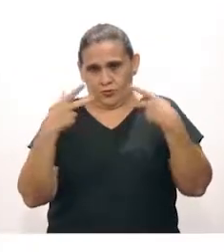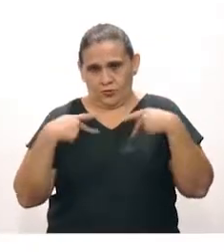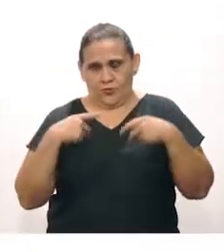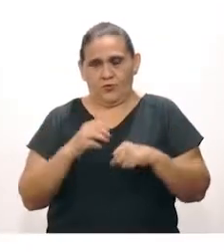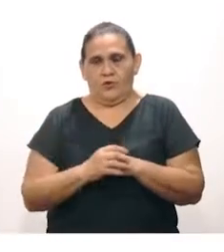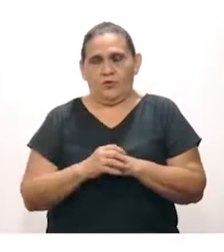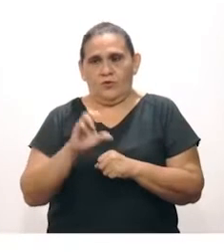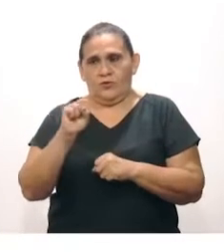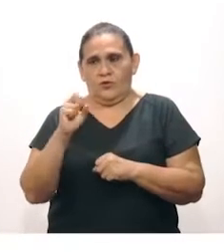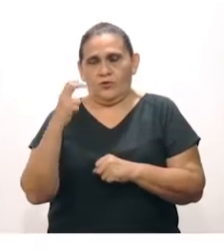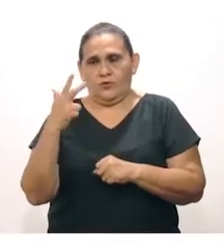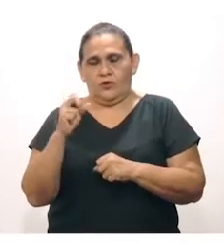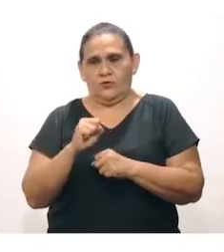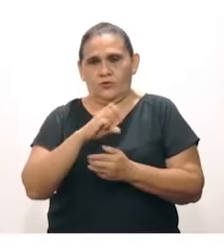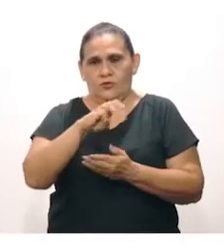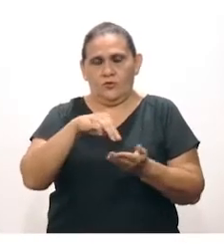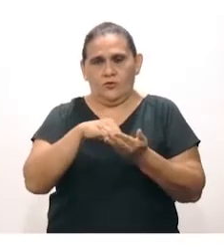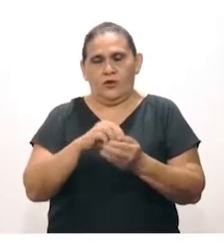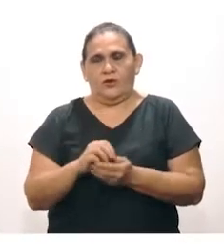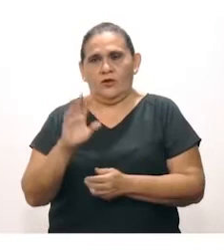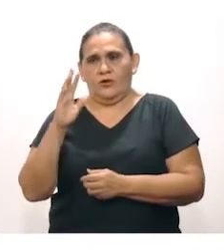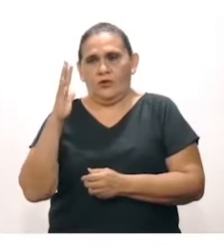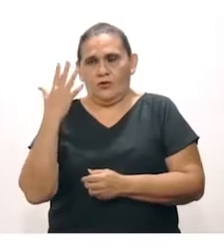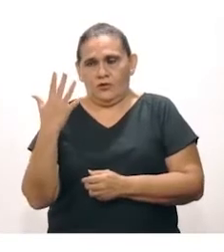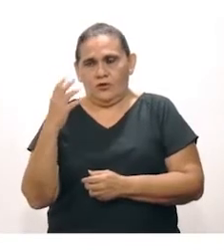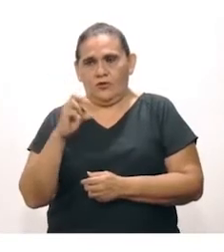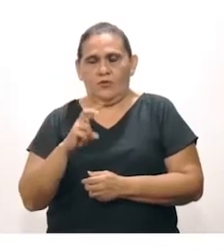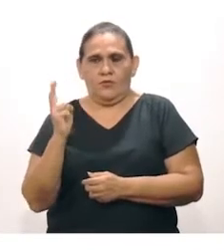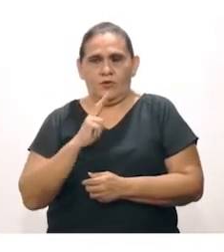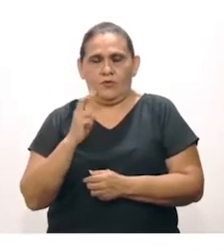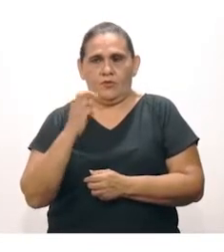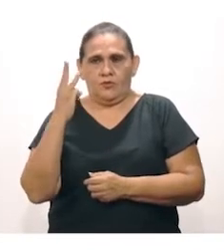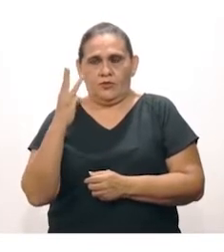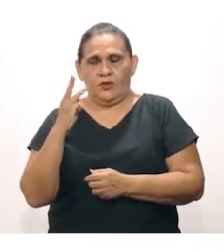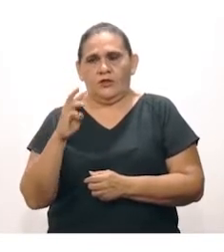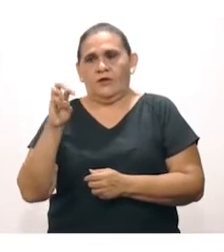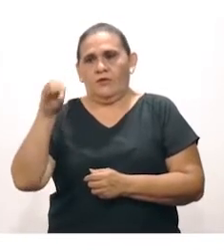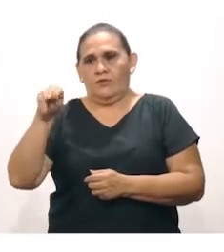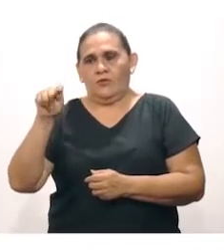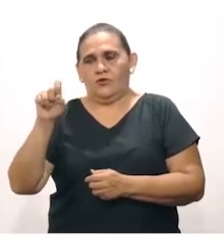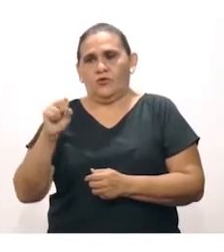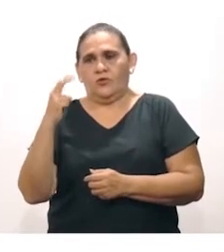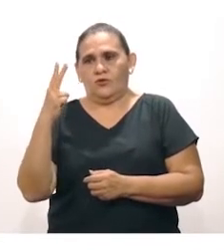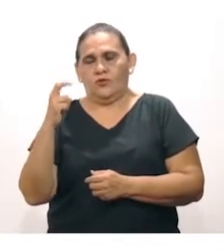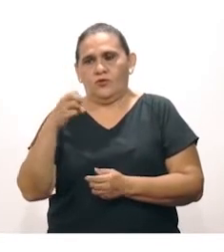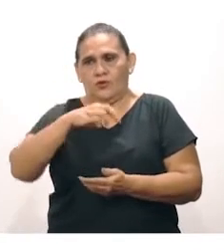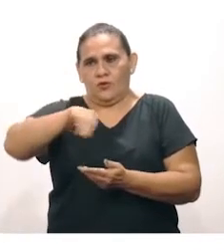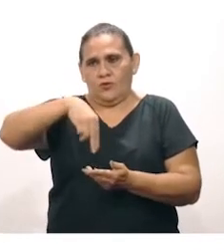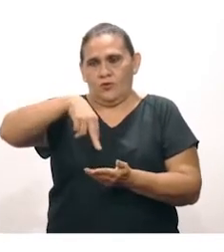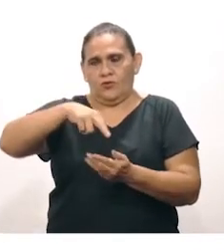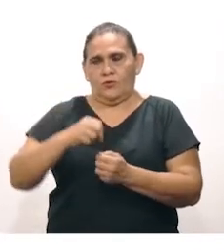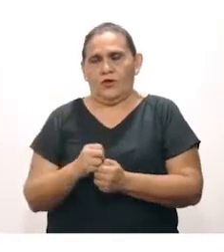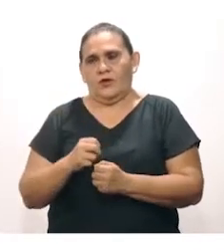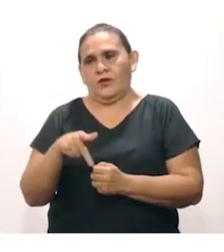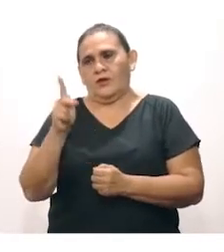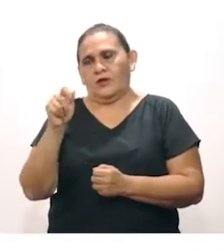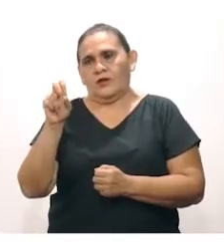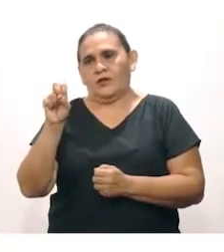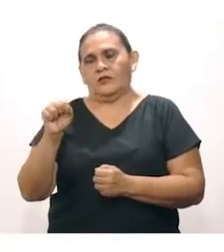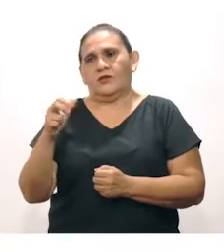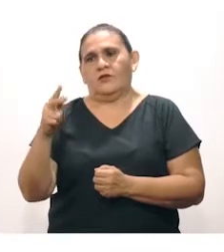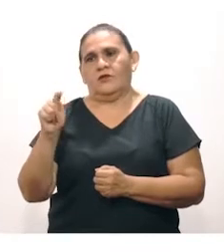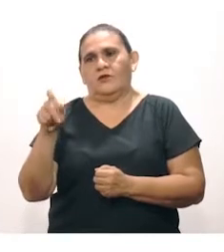coronavirus, 68 en Mérida, 5 en Valladolid, 3 en Motul, 2 en Junucmá, en Canacín y en